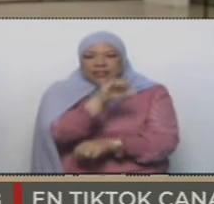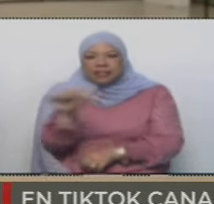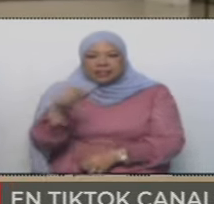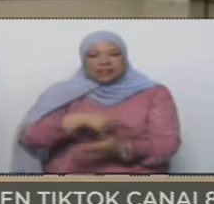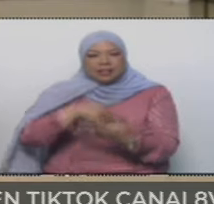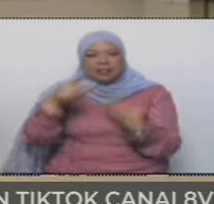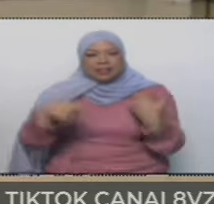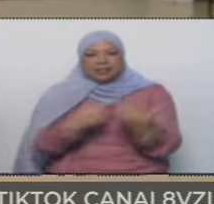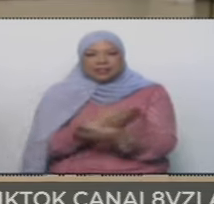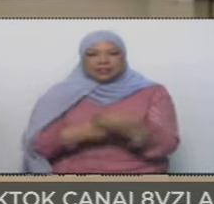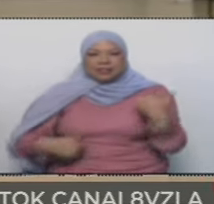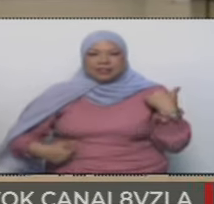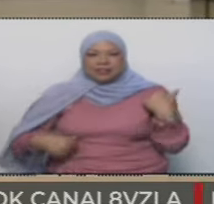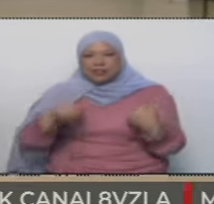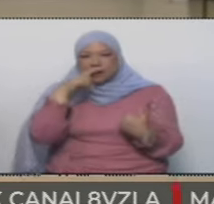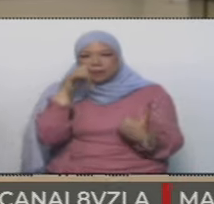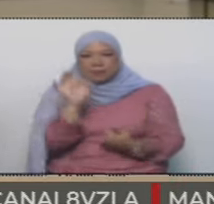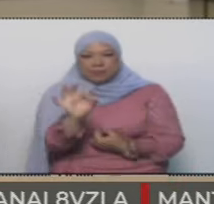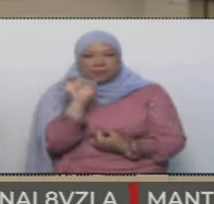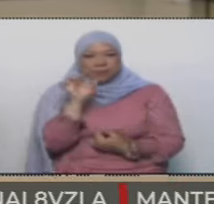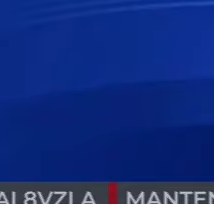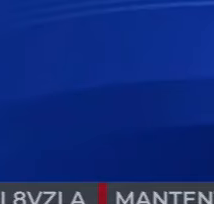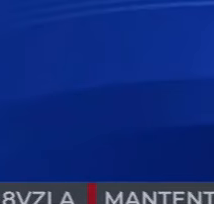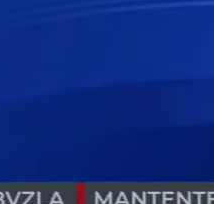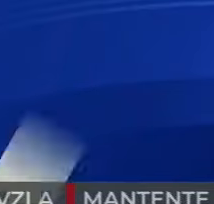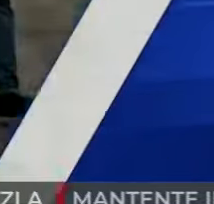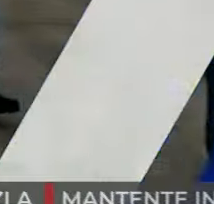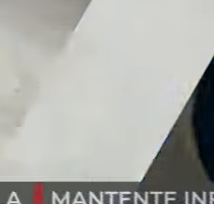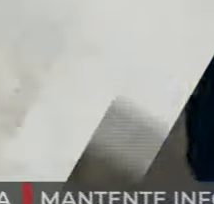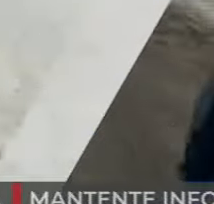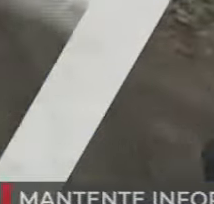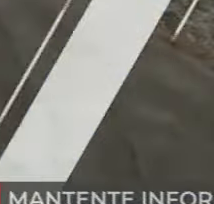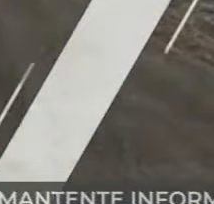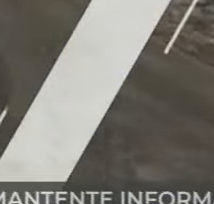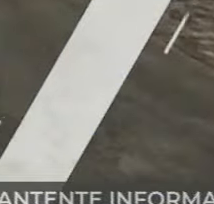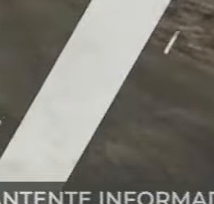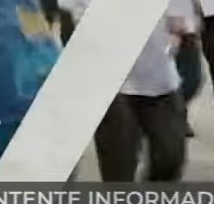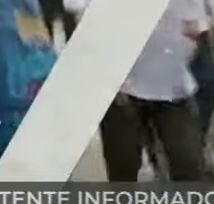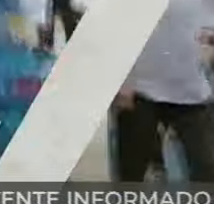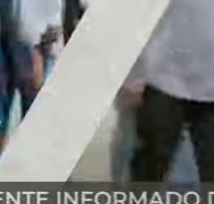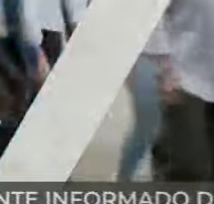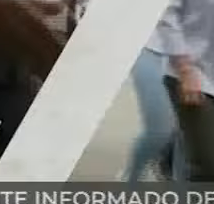presidencial, hoy en programa especial de Con Maduro Más.